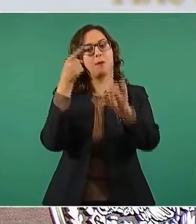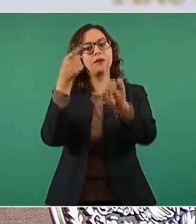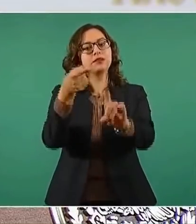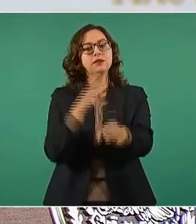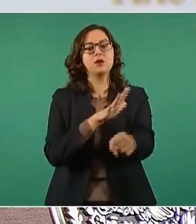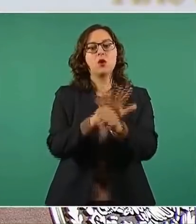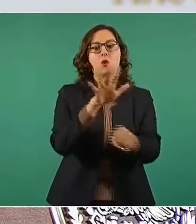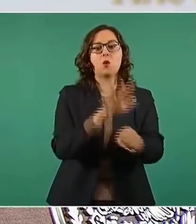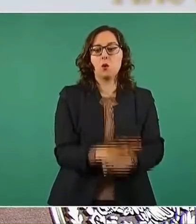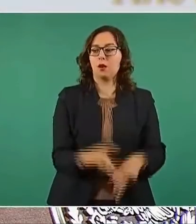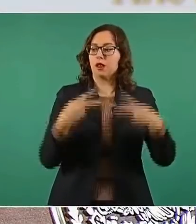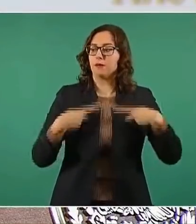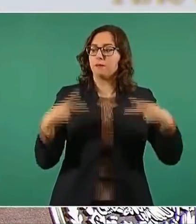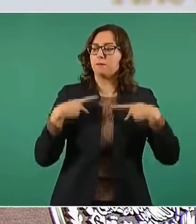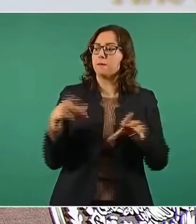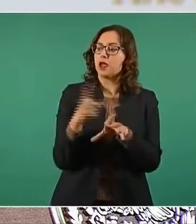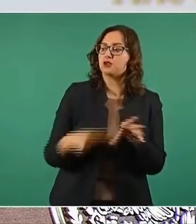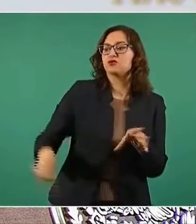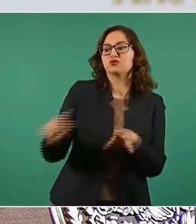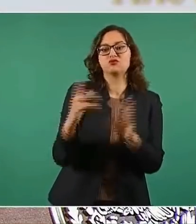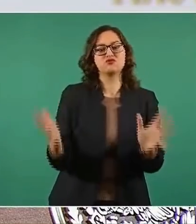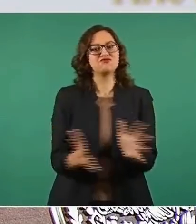mandar obedeciendo,